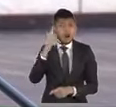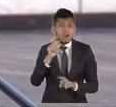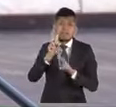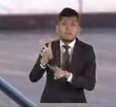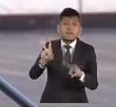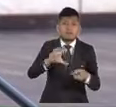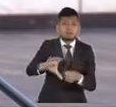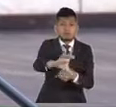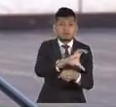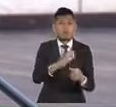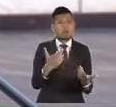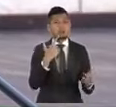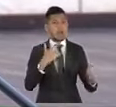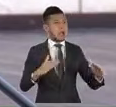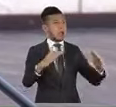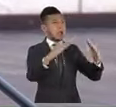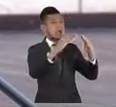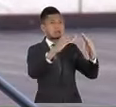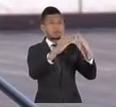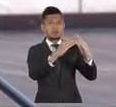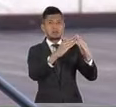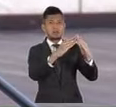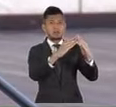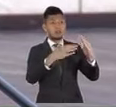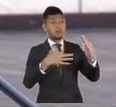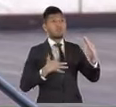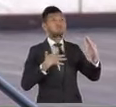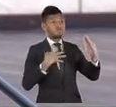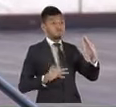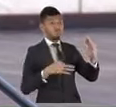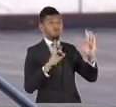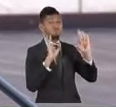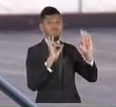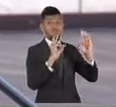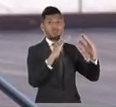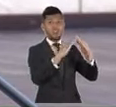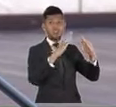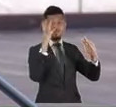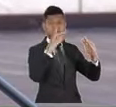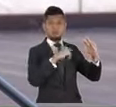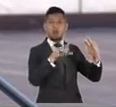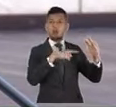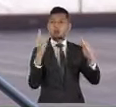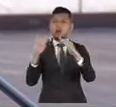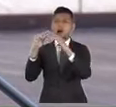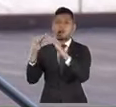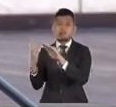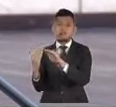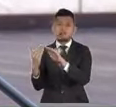ciudades. Las casas, las que son dignas y las que no lo son, las que hacen falta.